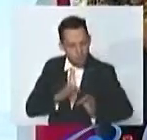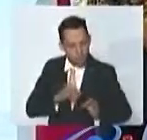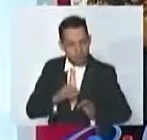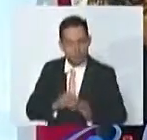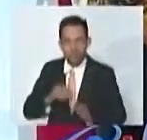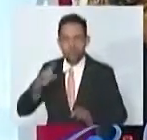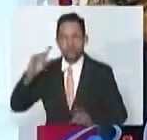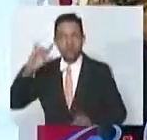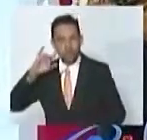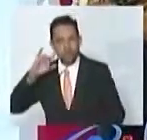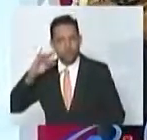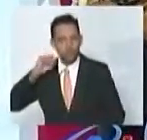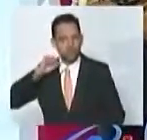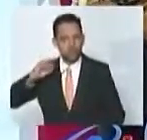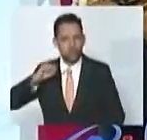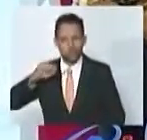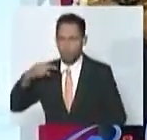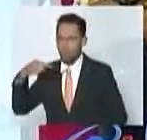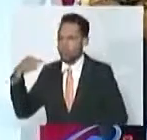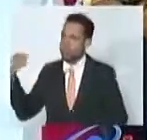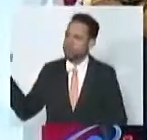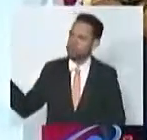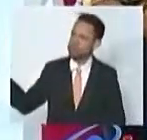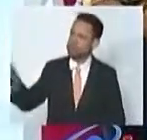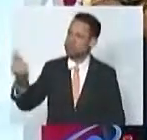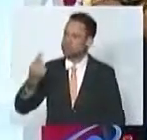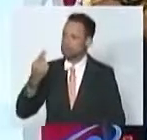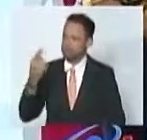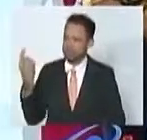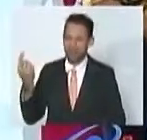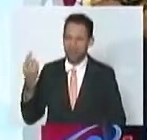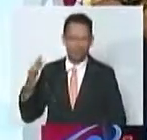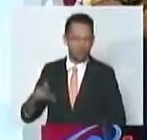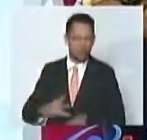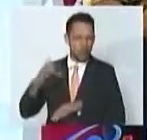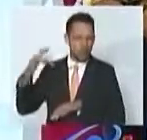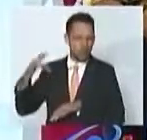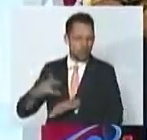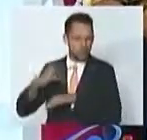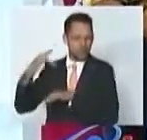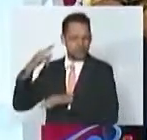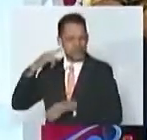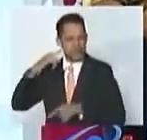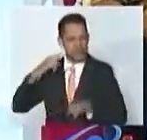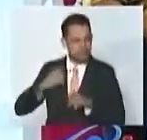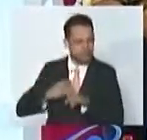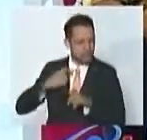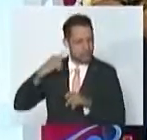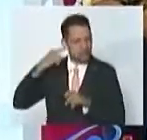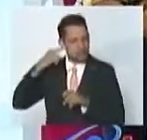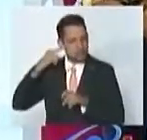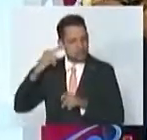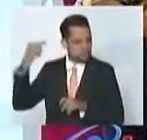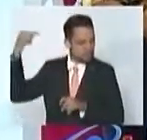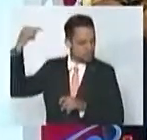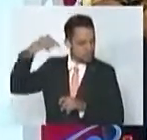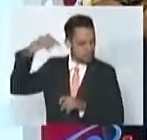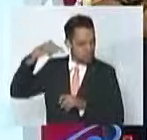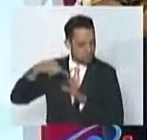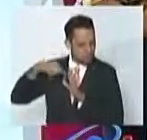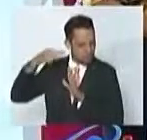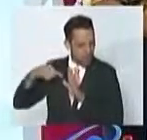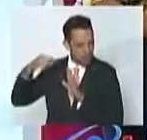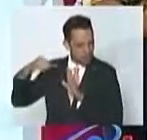ruido, del ese estímulo continuo o ese maltratar continuo auditivo. ¿Cómo puede